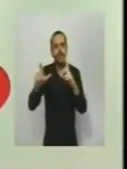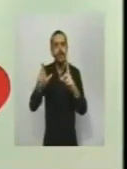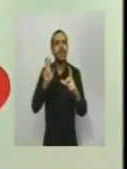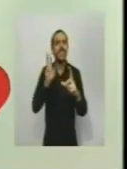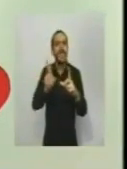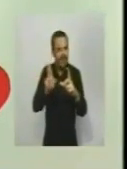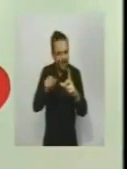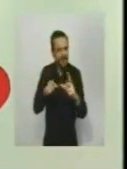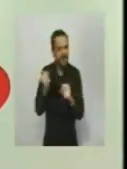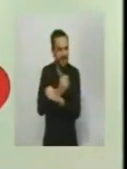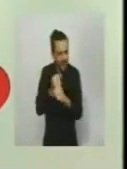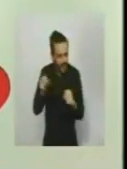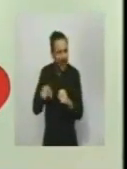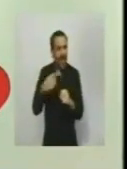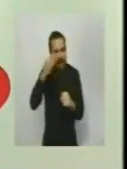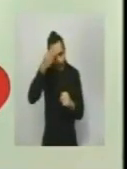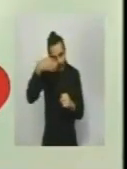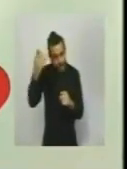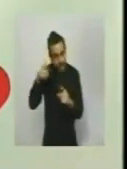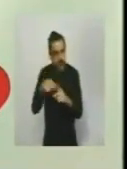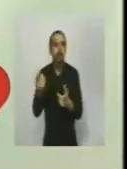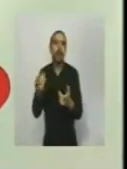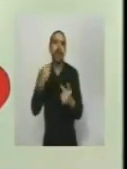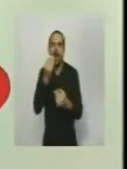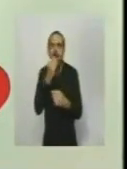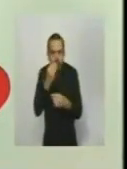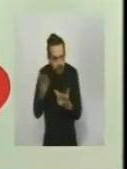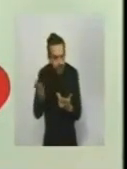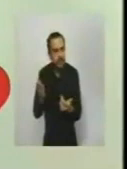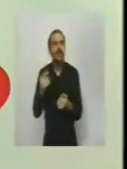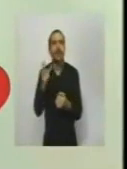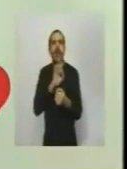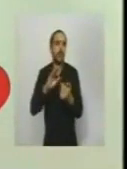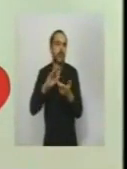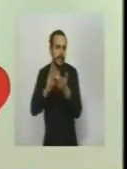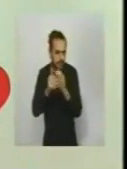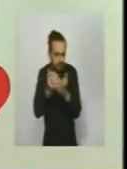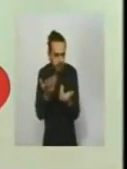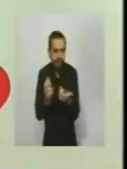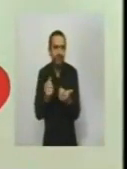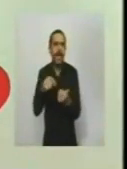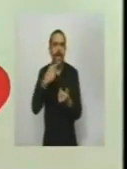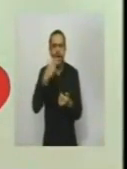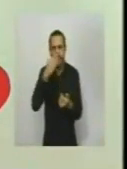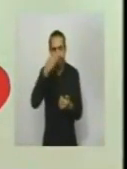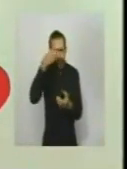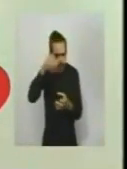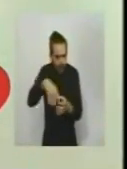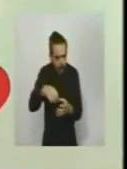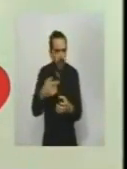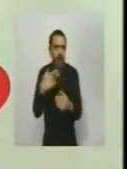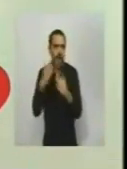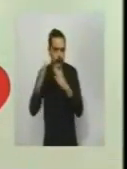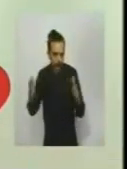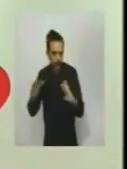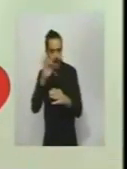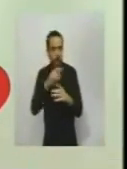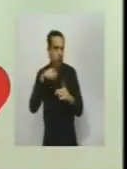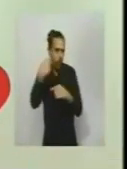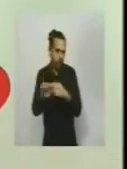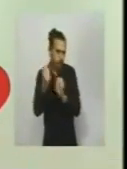alimentos, la obra pública, el manejo general de los residuos, tanto domiciliarios como los que acabo de